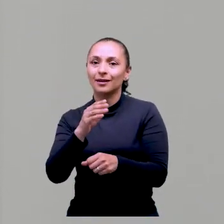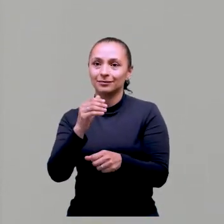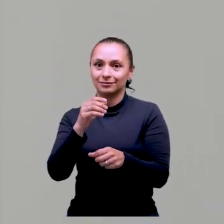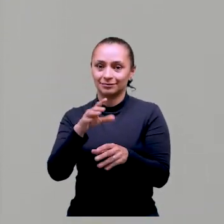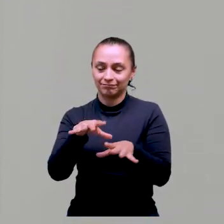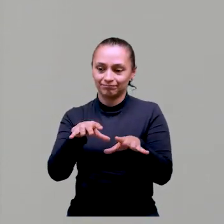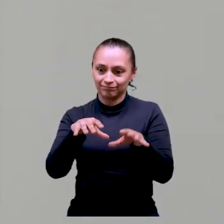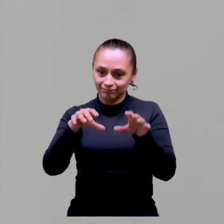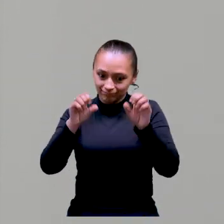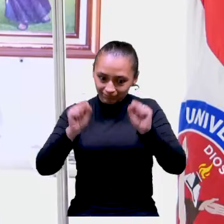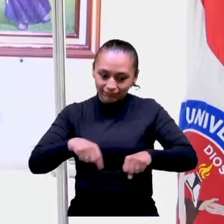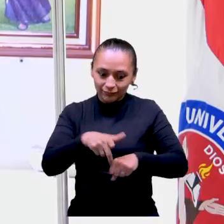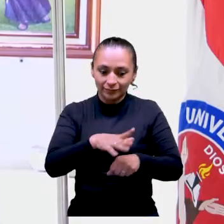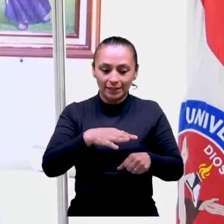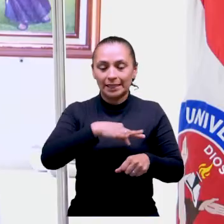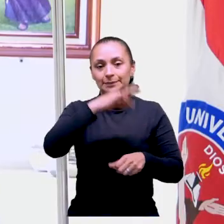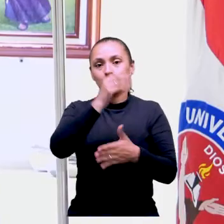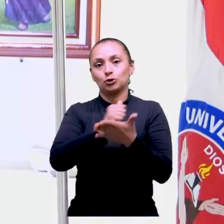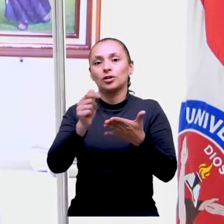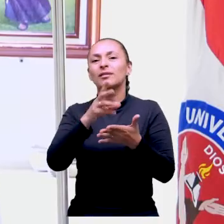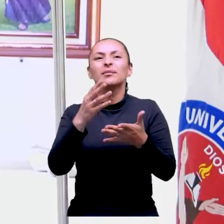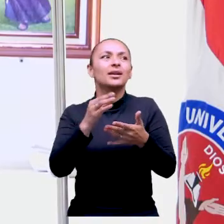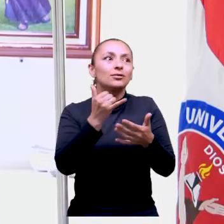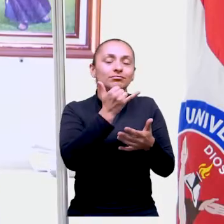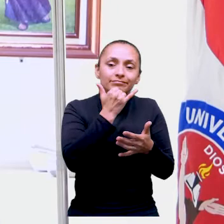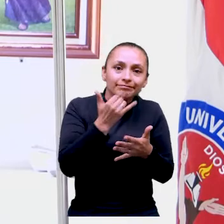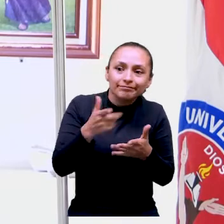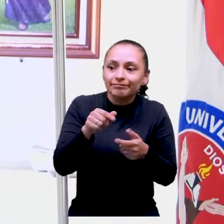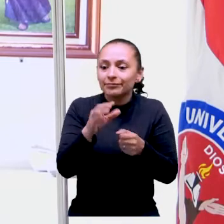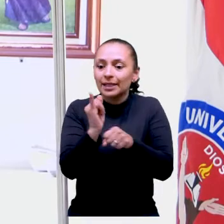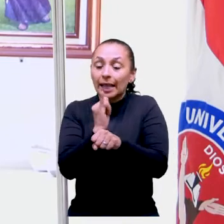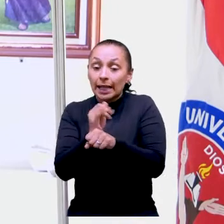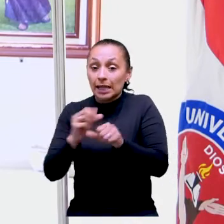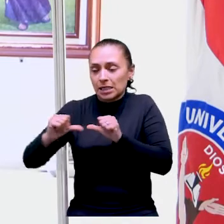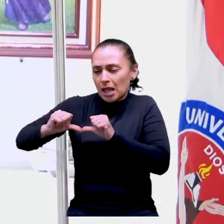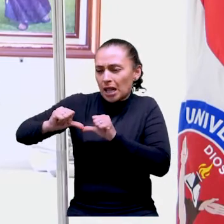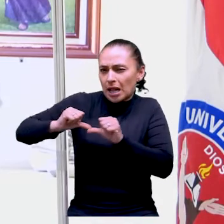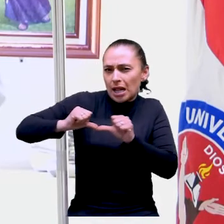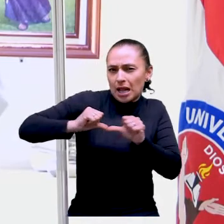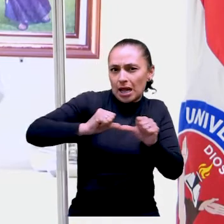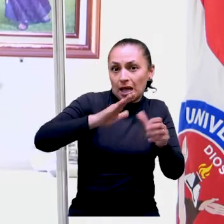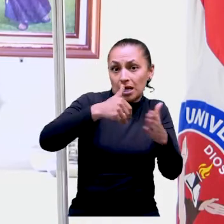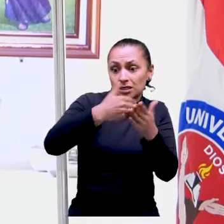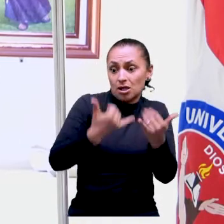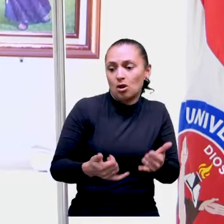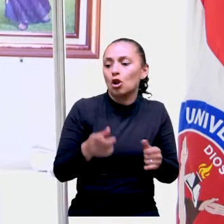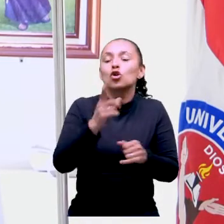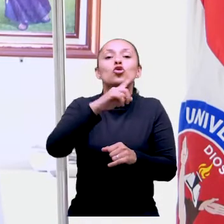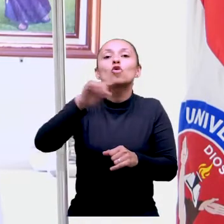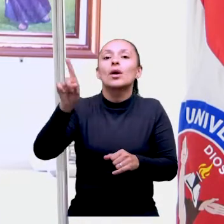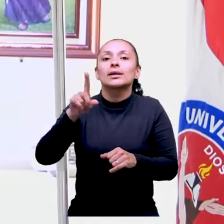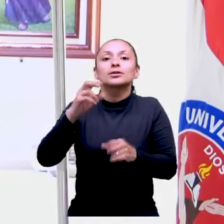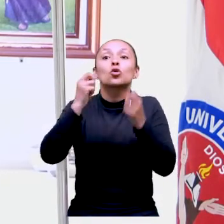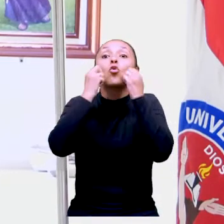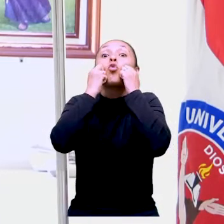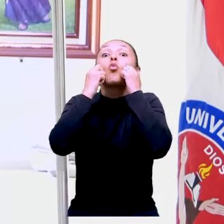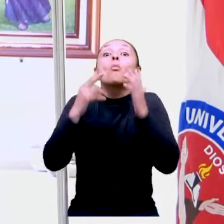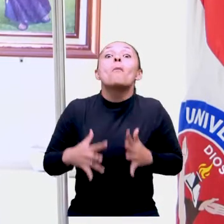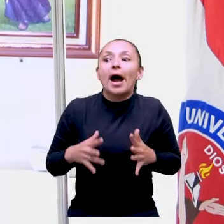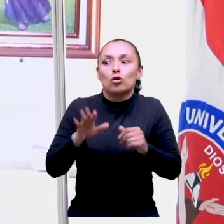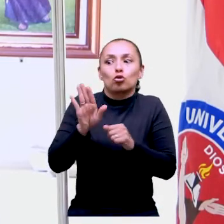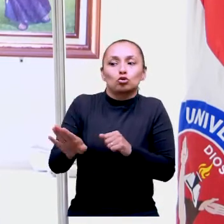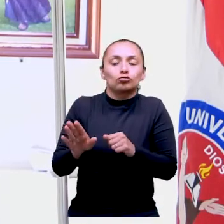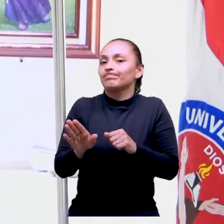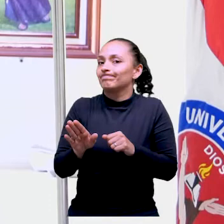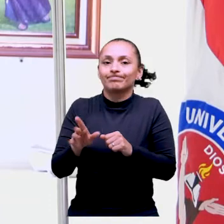que nuestra iglesia es del espíritu santo y lo que ha pasado en la iglesia y la iglesia que se ha sostenido hasta ahora no